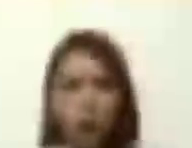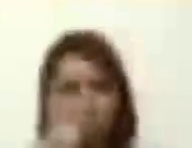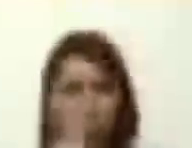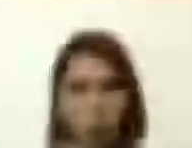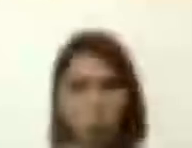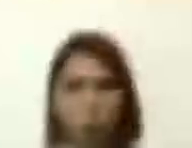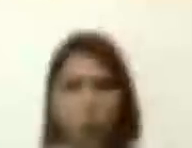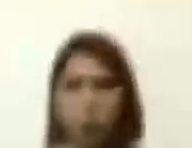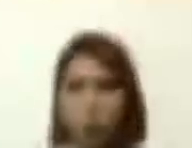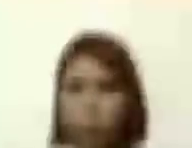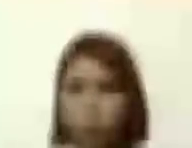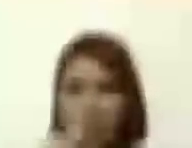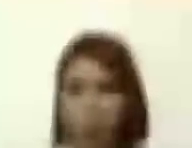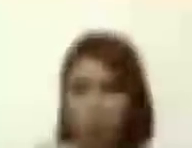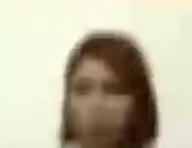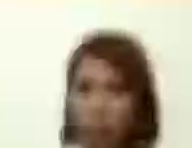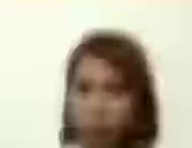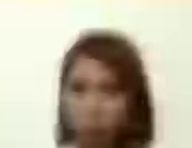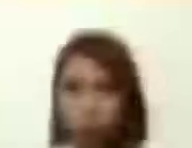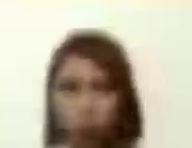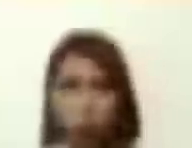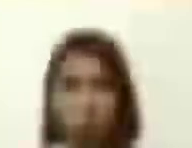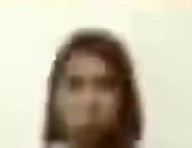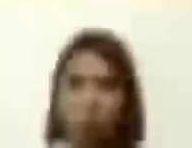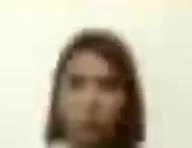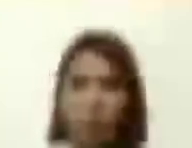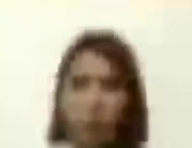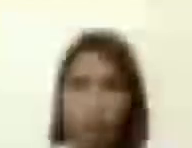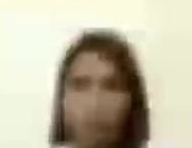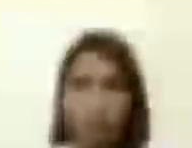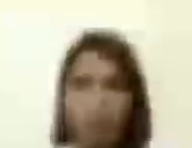4 millones de pensionados hacen 8, aproximadamente.